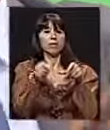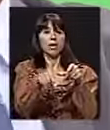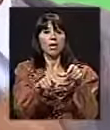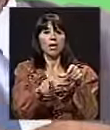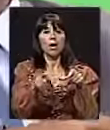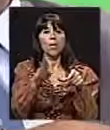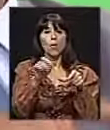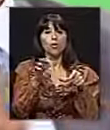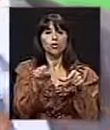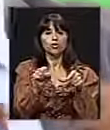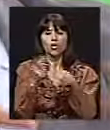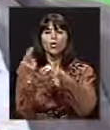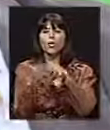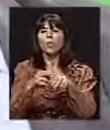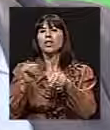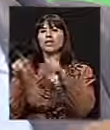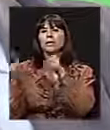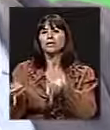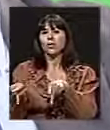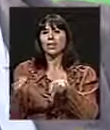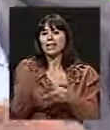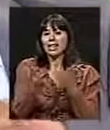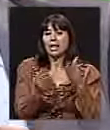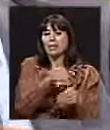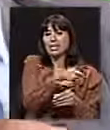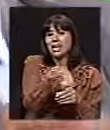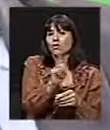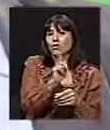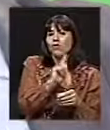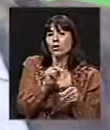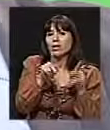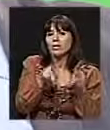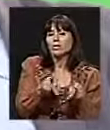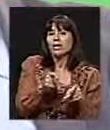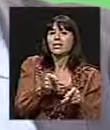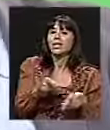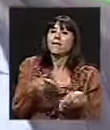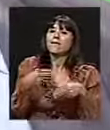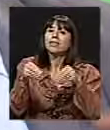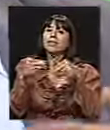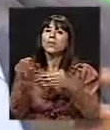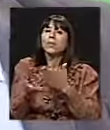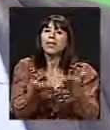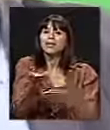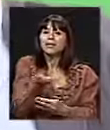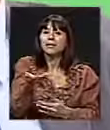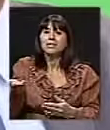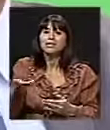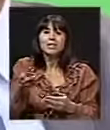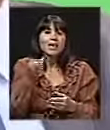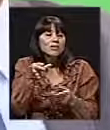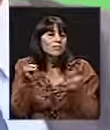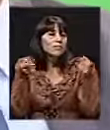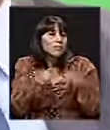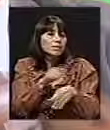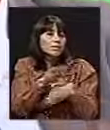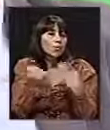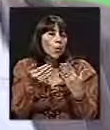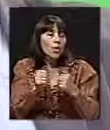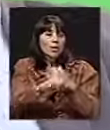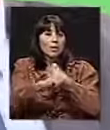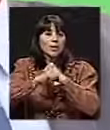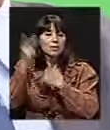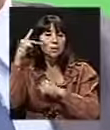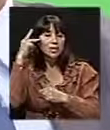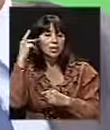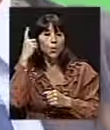que a lo mejor no fueron quienes vendieron bienes y servicios, ocurre en todas las agrupaciones políticas porque, insisto, son bonos al portador. Y más bien